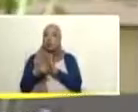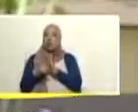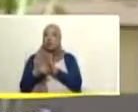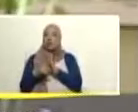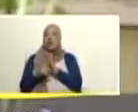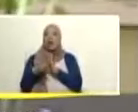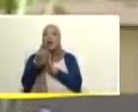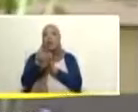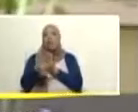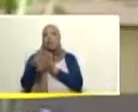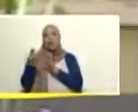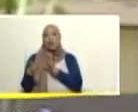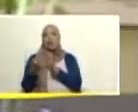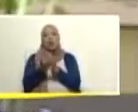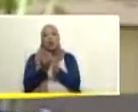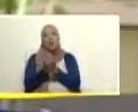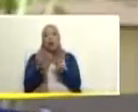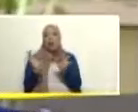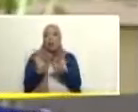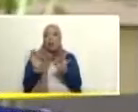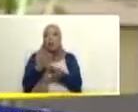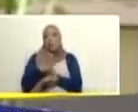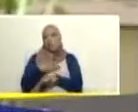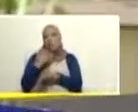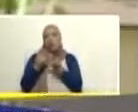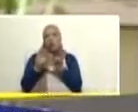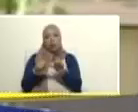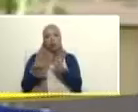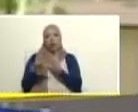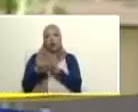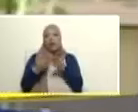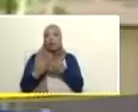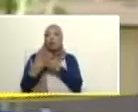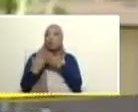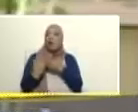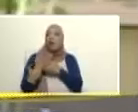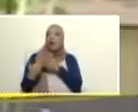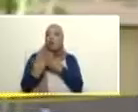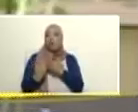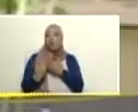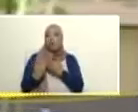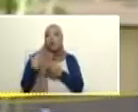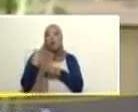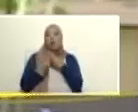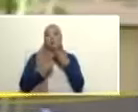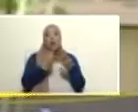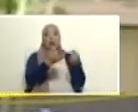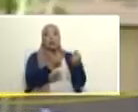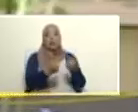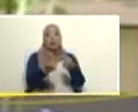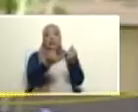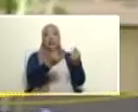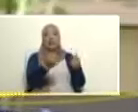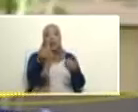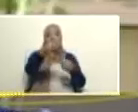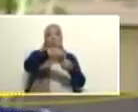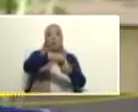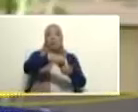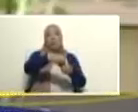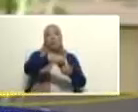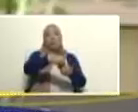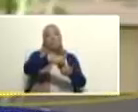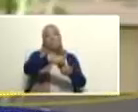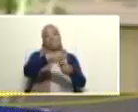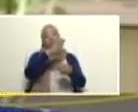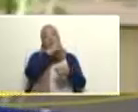secundaria, el bachillerato, a mucha gente que no había podido seguir estudiando por el modelo capitalista excluyente.